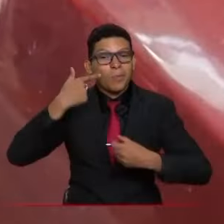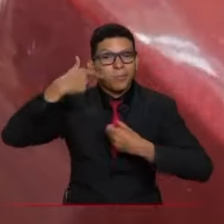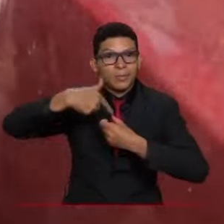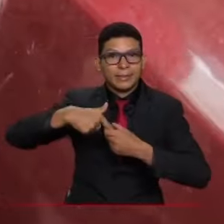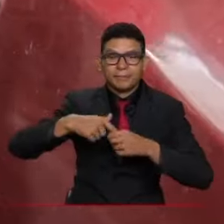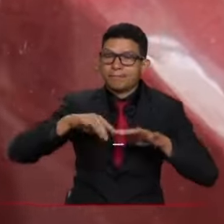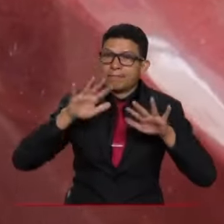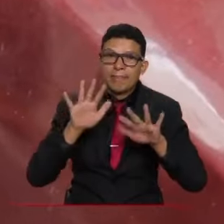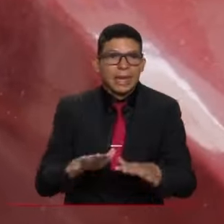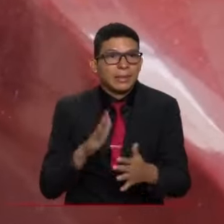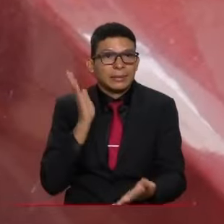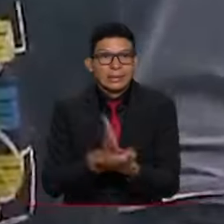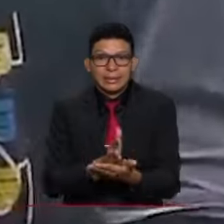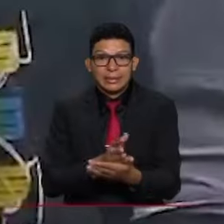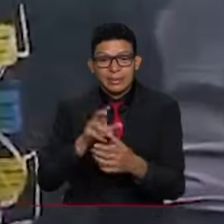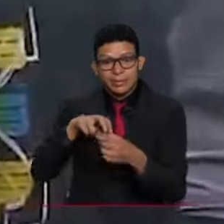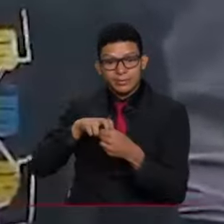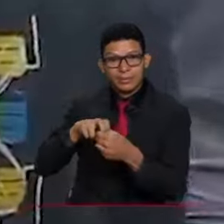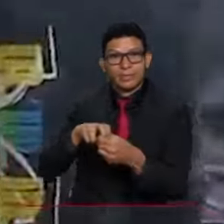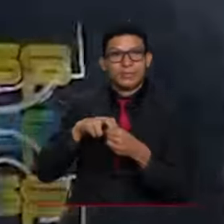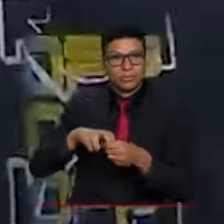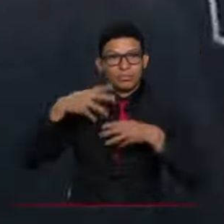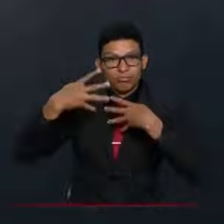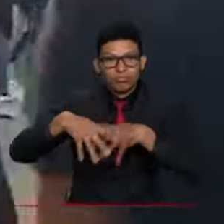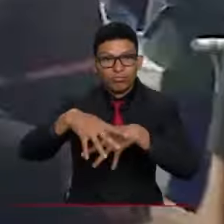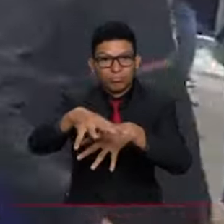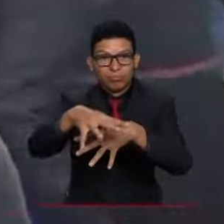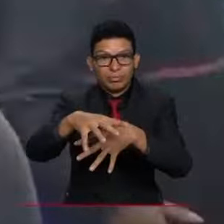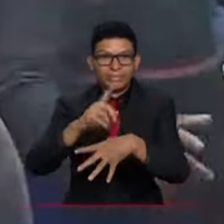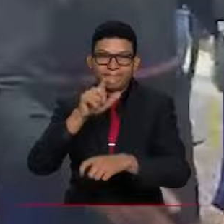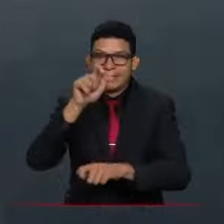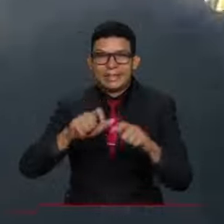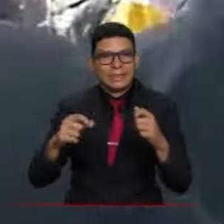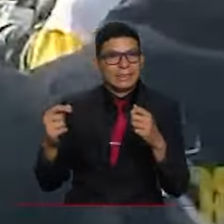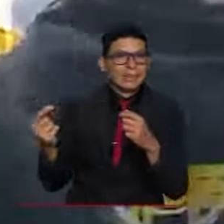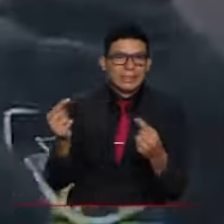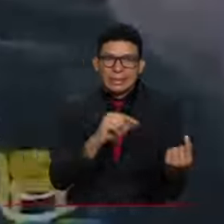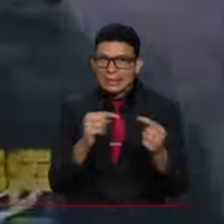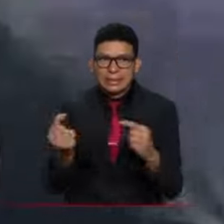y los roces entre transportadores y manifestantes no se hicieron esperar.